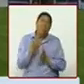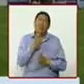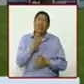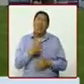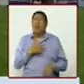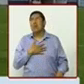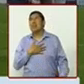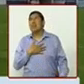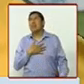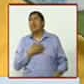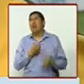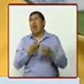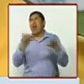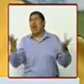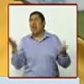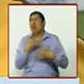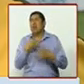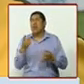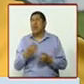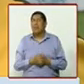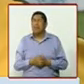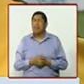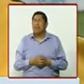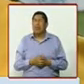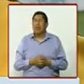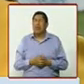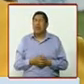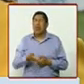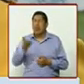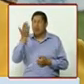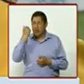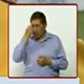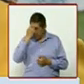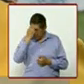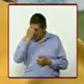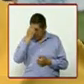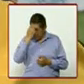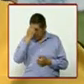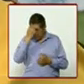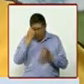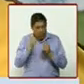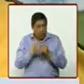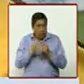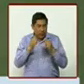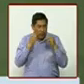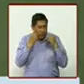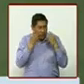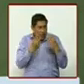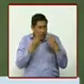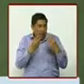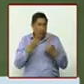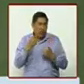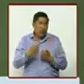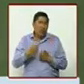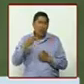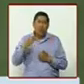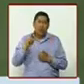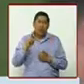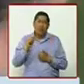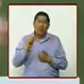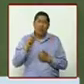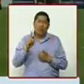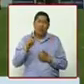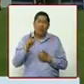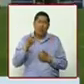sería? No, a mí me gustan varios. Yo soy de esa generación que se ha formado como entrenador viendo a Guardiola,